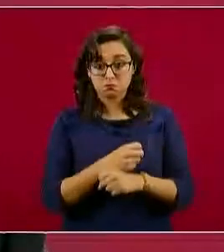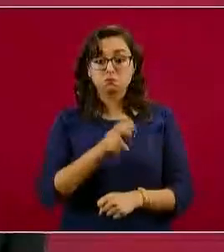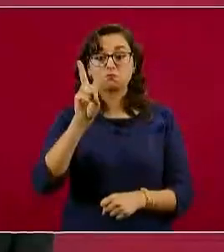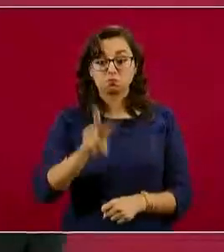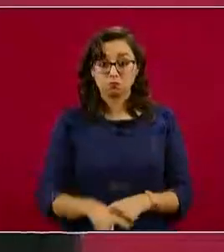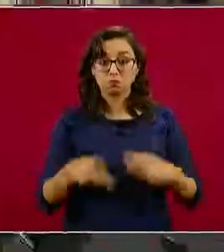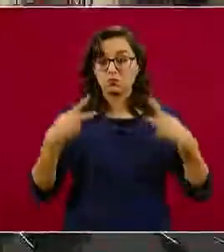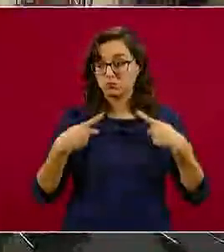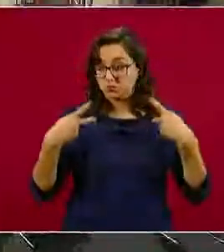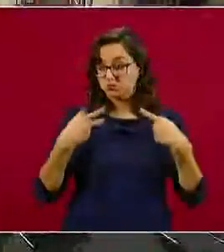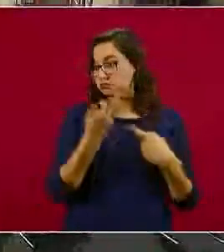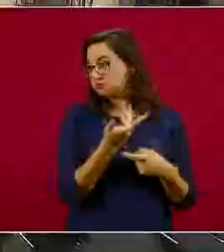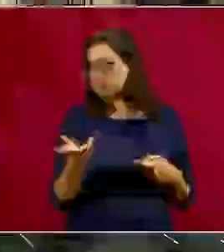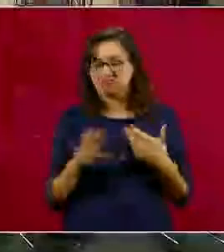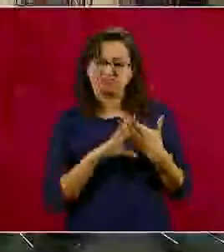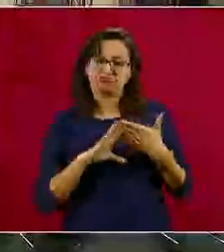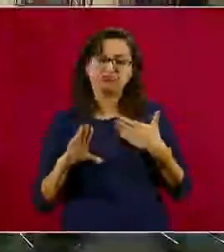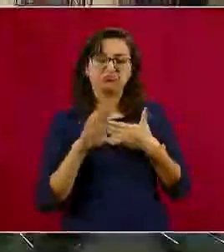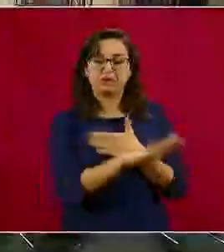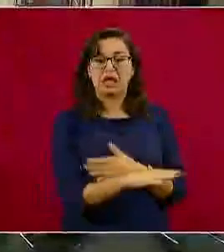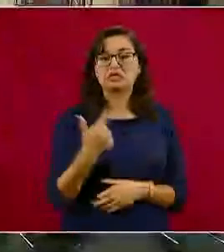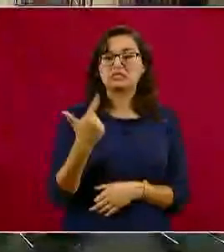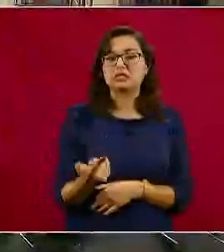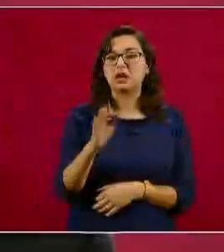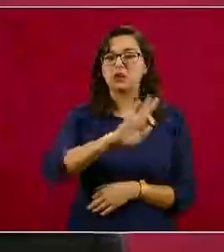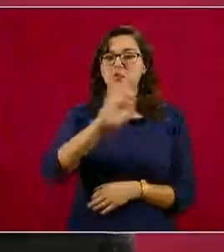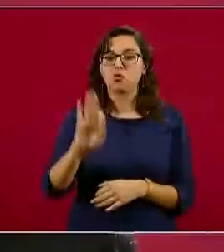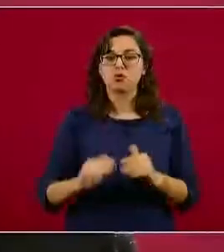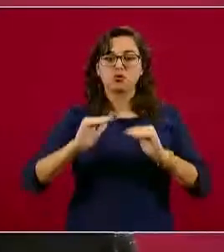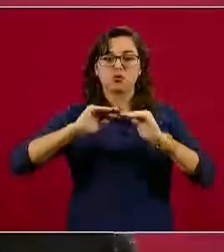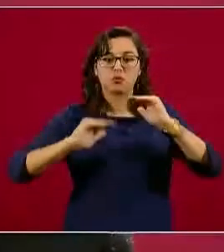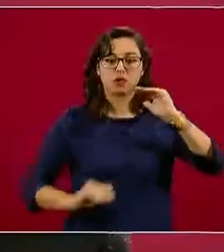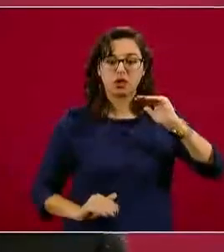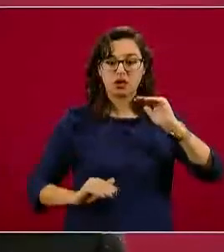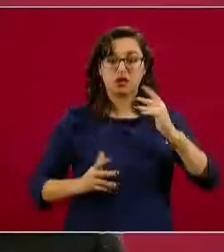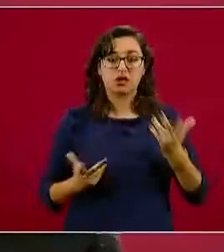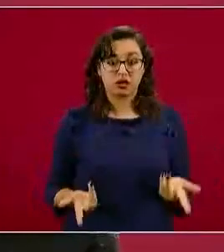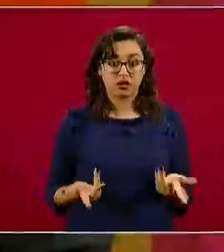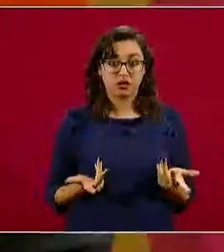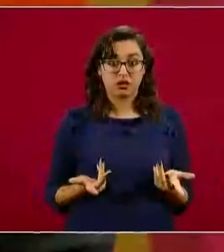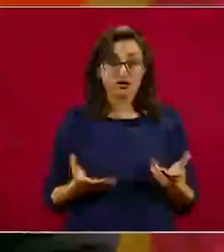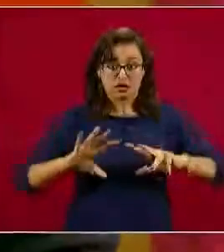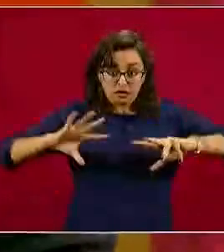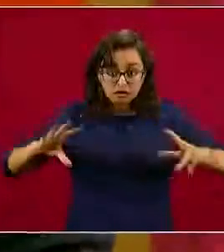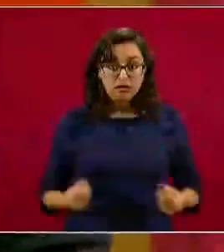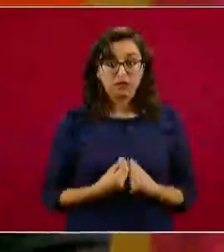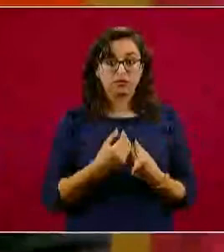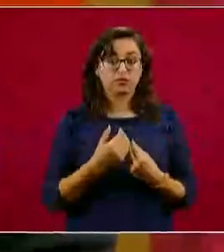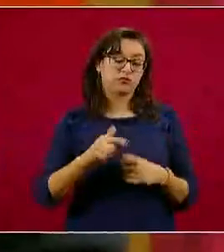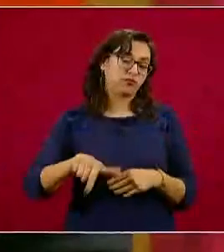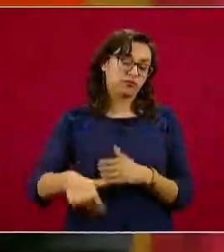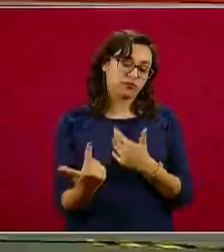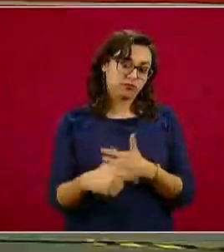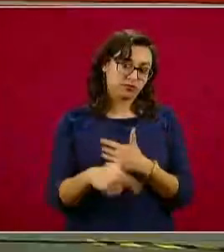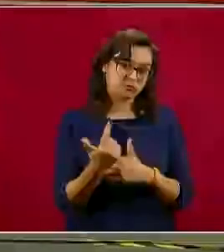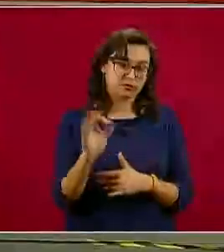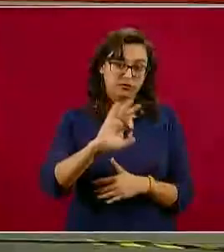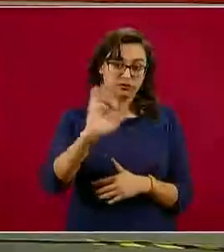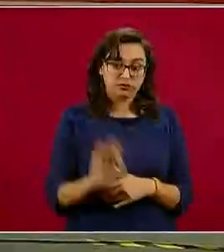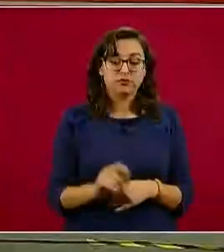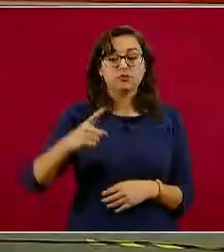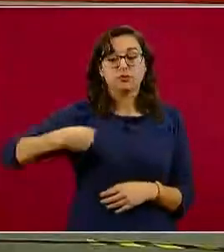de 7%, en los primeros dos años, con una reducción original de 12%. Y aquí hemos dado a conocer que las